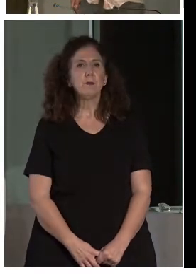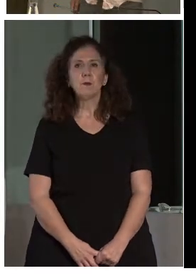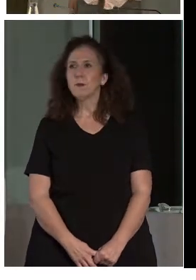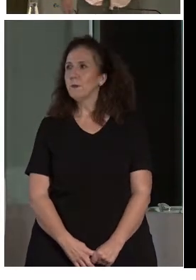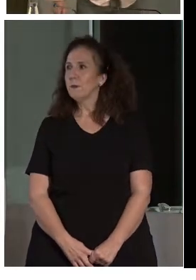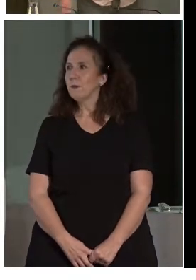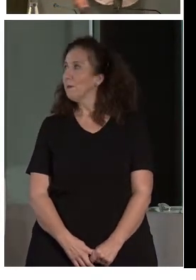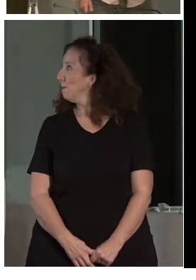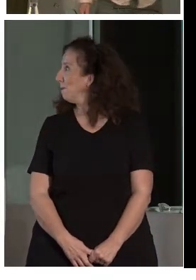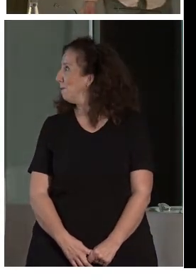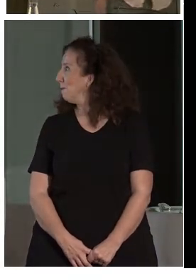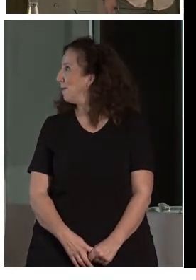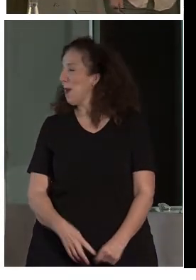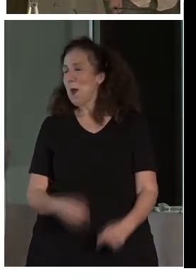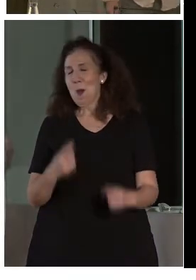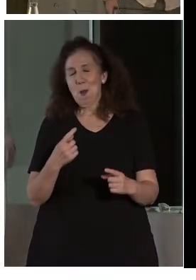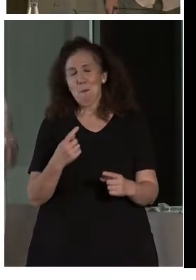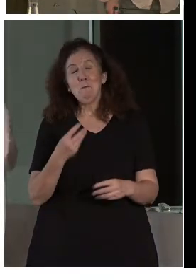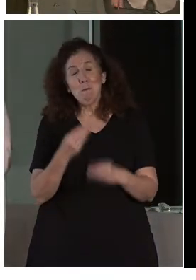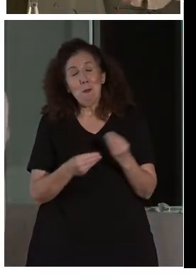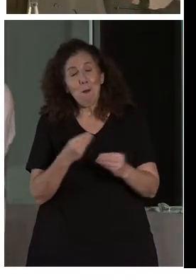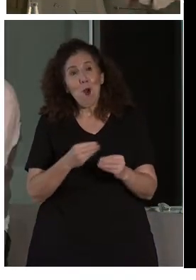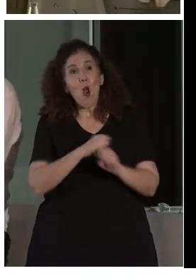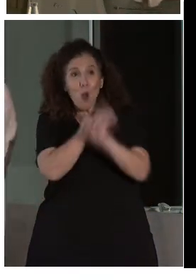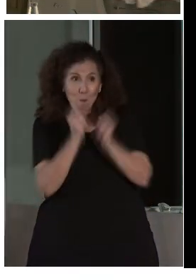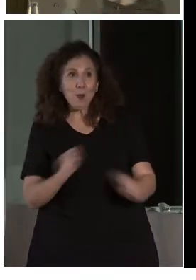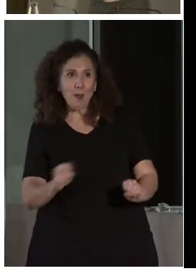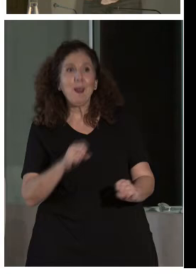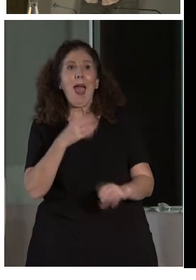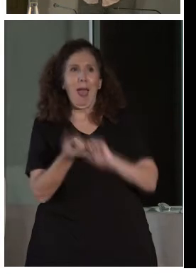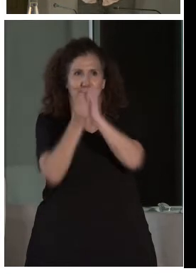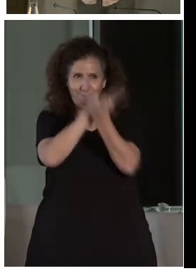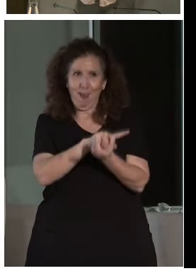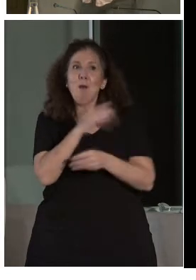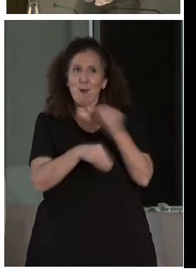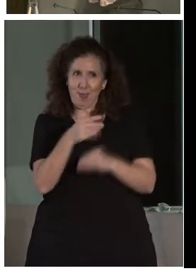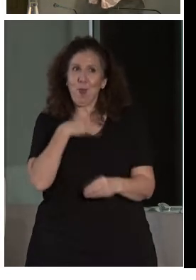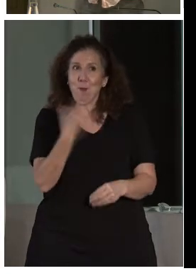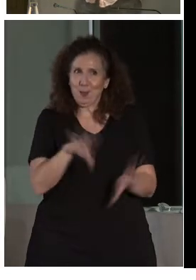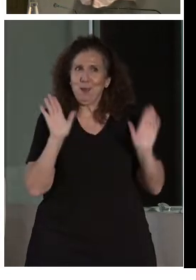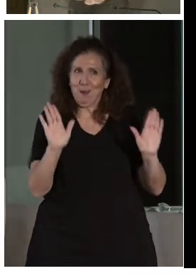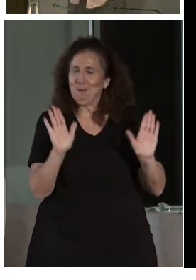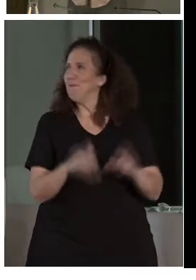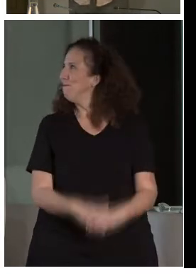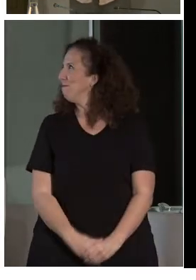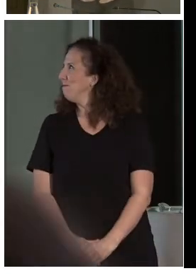Bueno, a ver si hacemos posible lo imposible, que es ver esto.